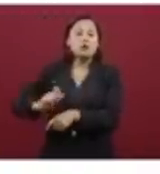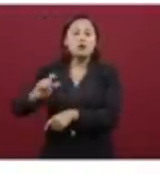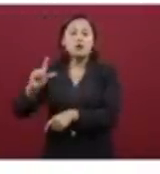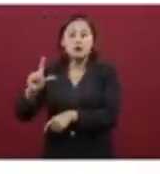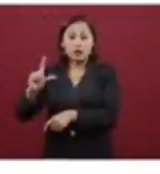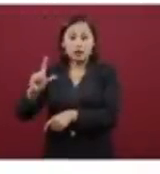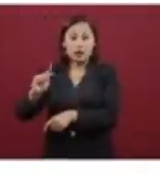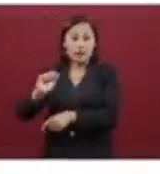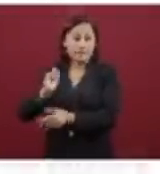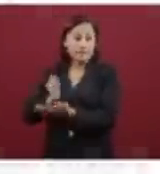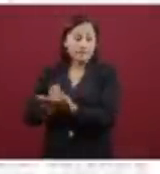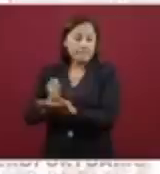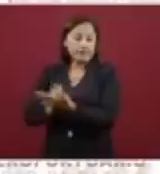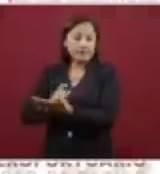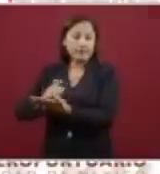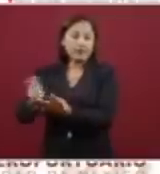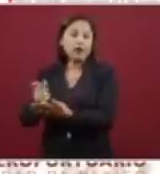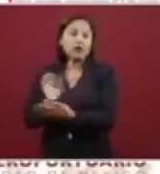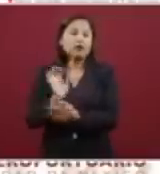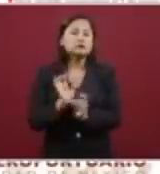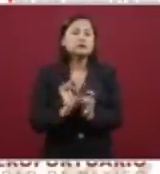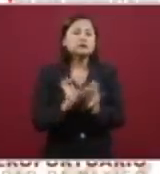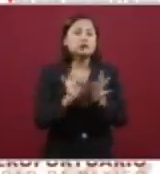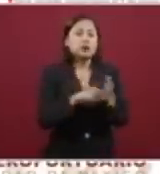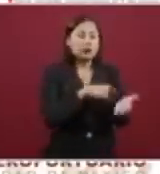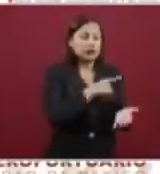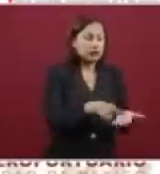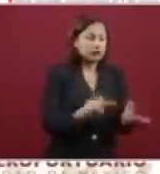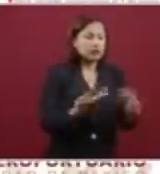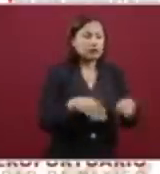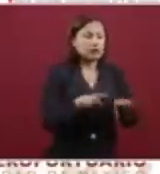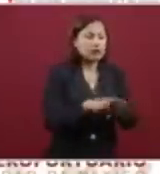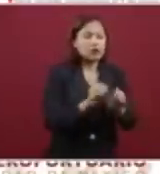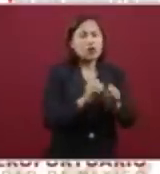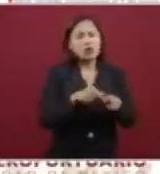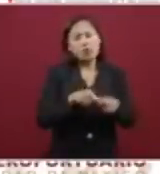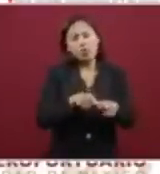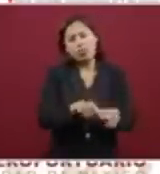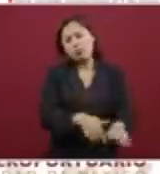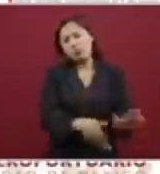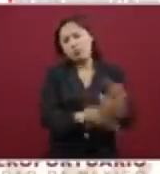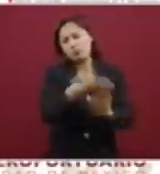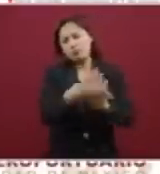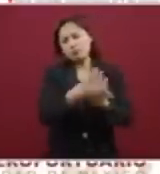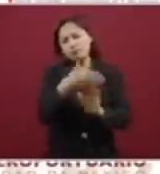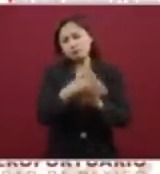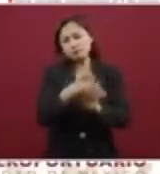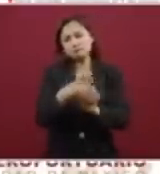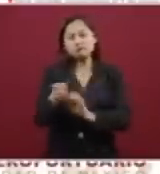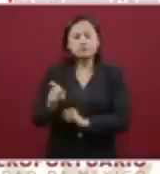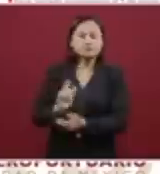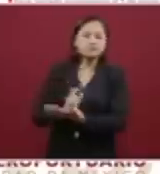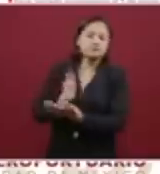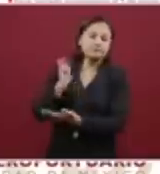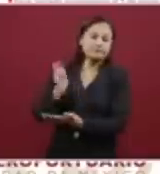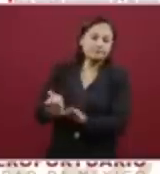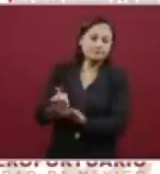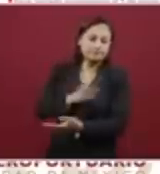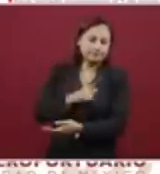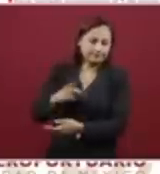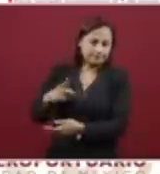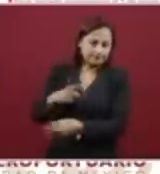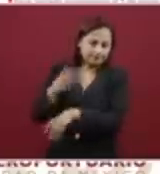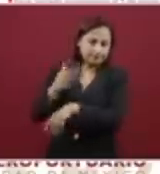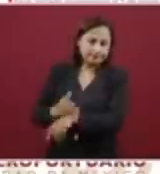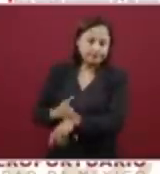o suspensión indefinida de la consulta del aeropuerto o de que no haya iniciado operaciones el primero